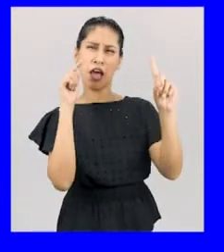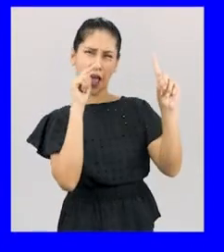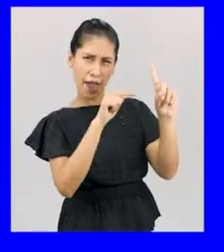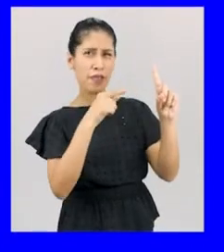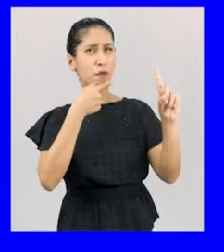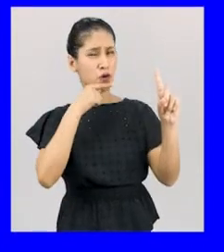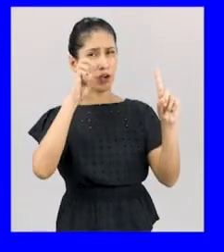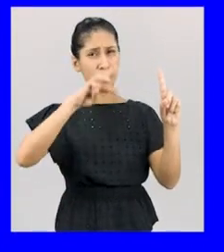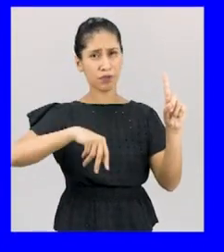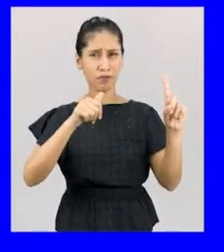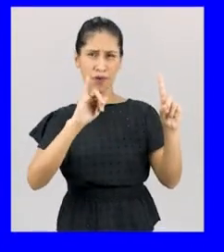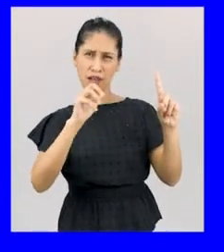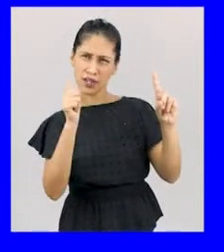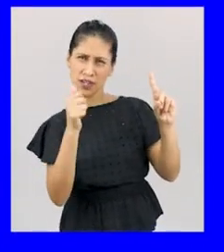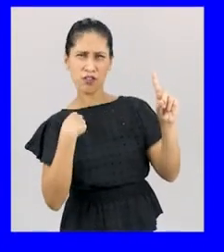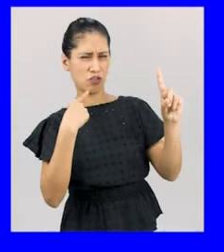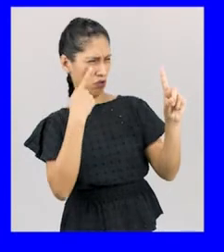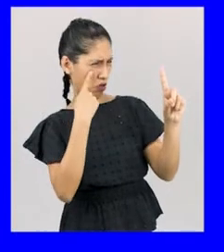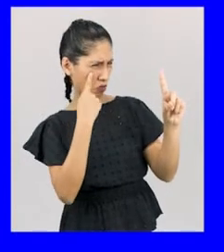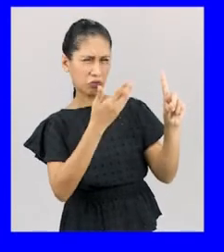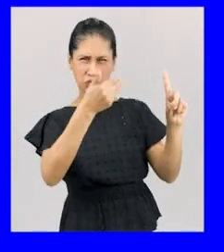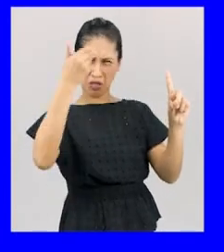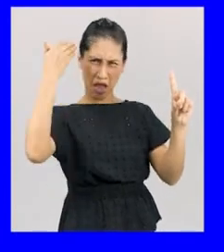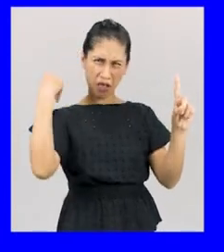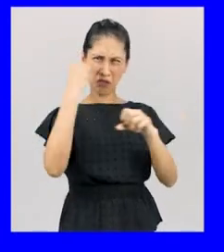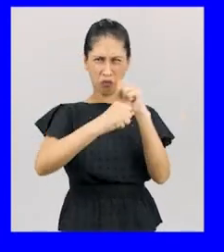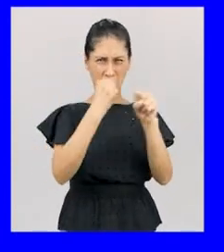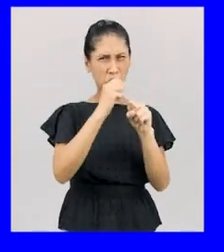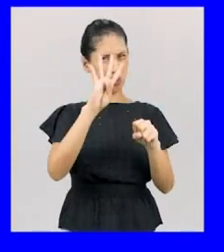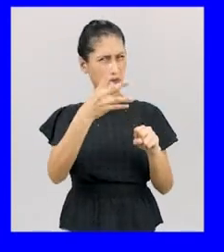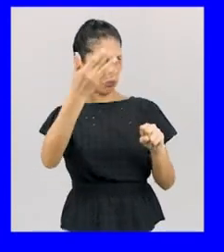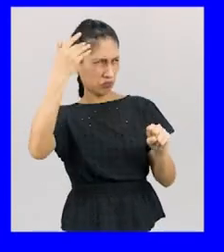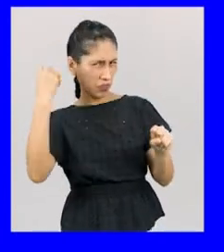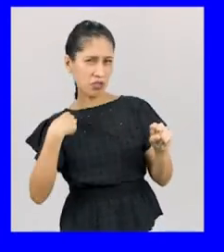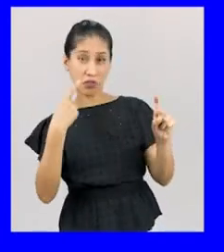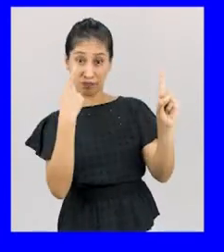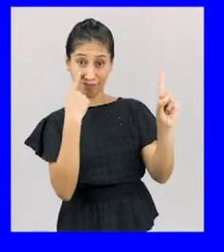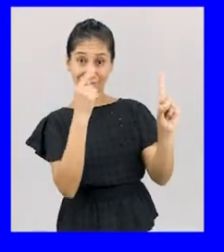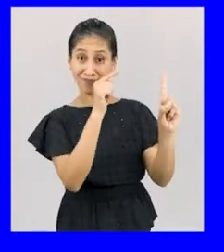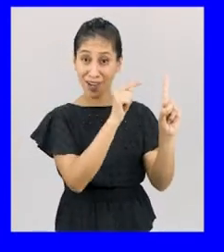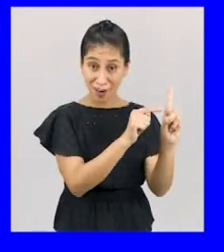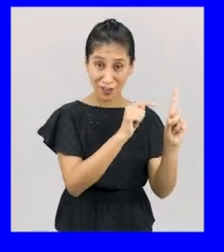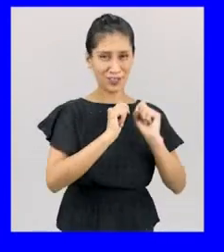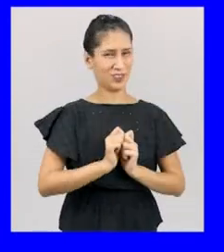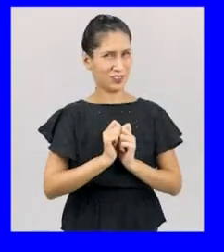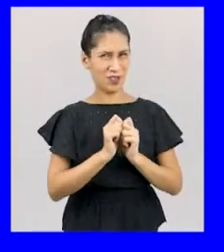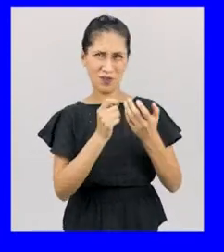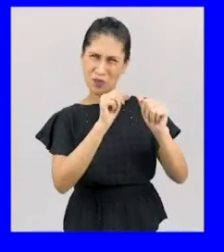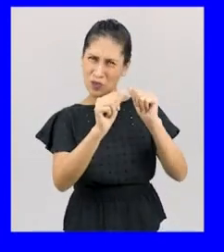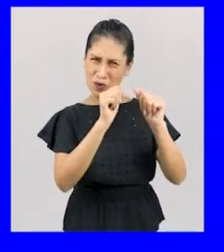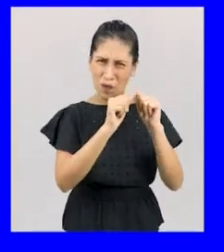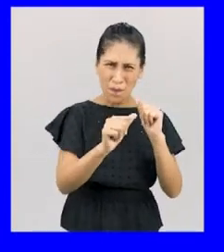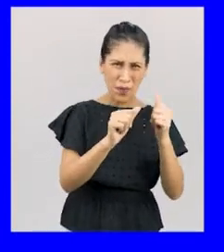años a la señora María Isabel Francia García, portadora del Documento Nacional de Identidad con número